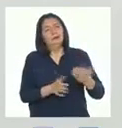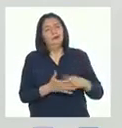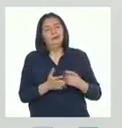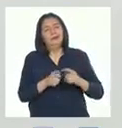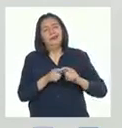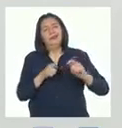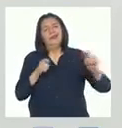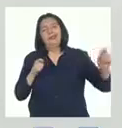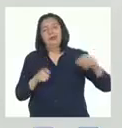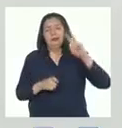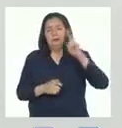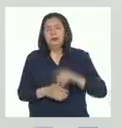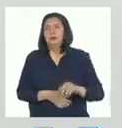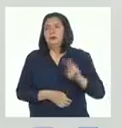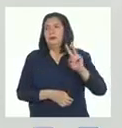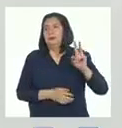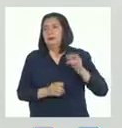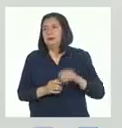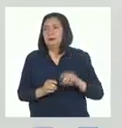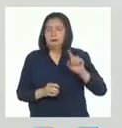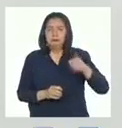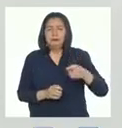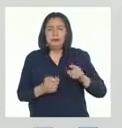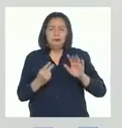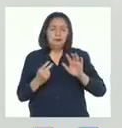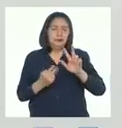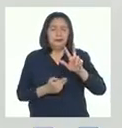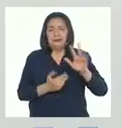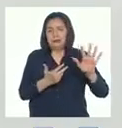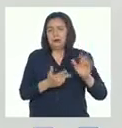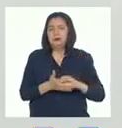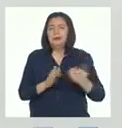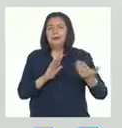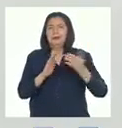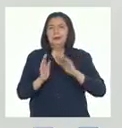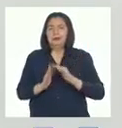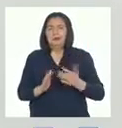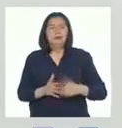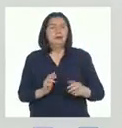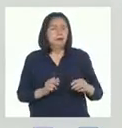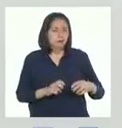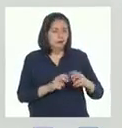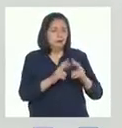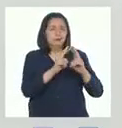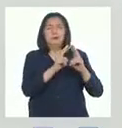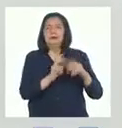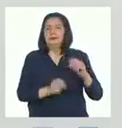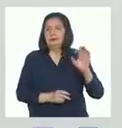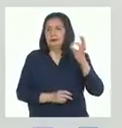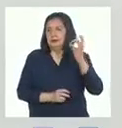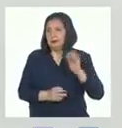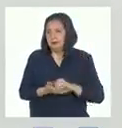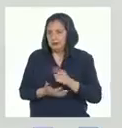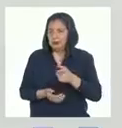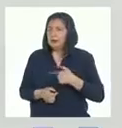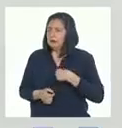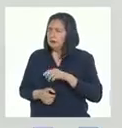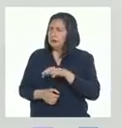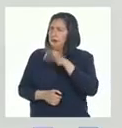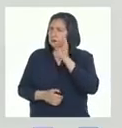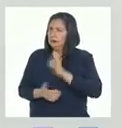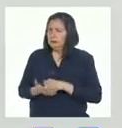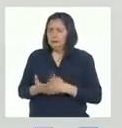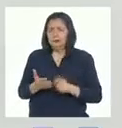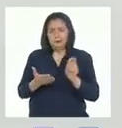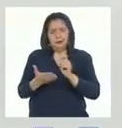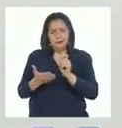su patria, un Viernes Santo de 1938 en la ciudad de París. Profesor, también encontré que aparte de